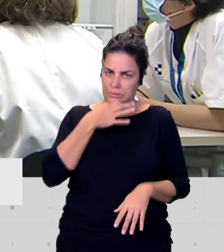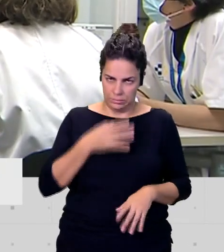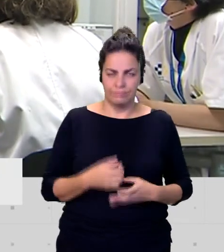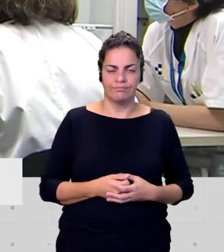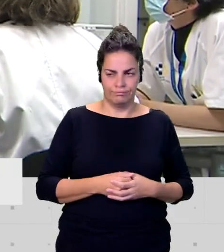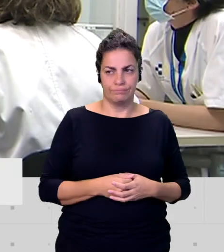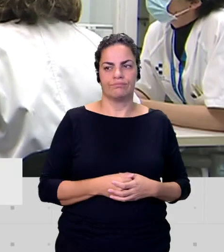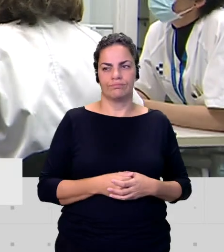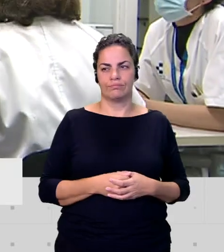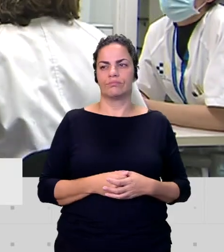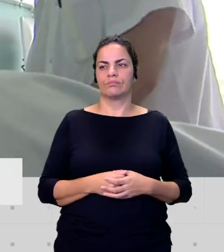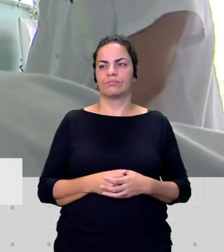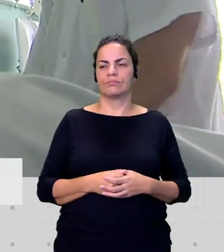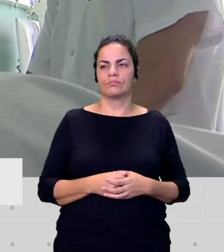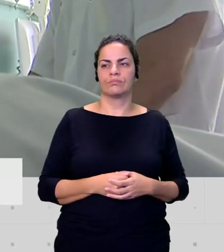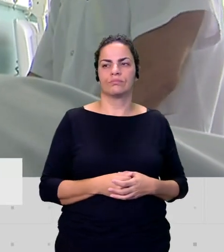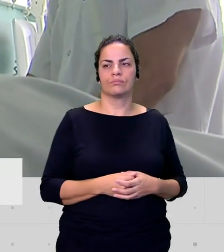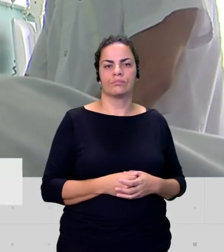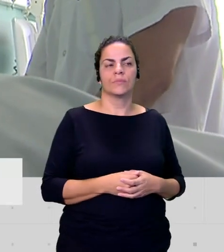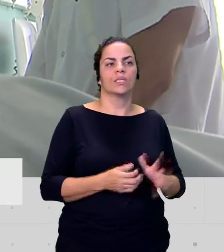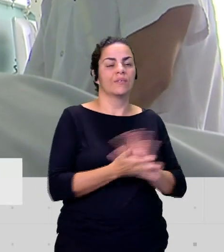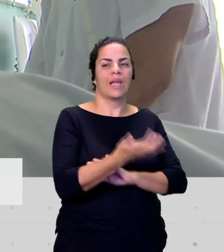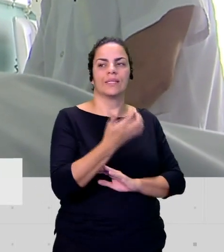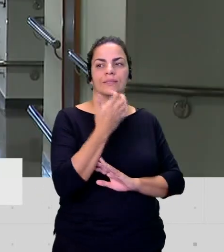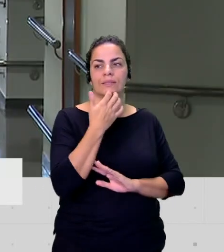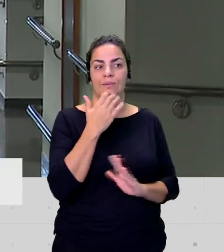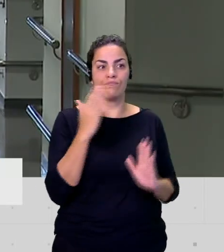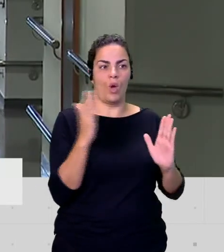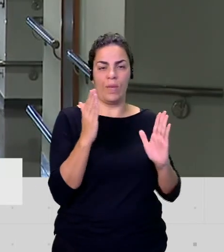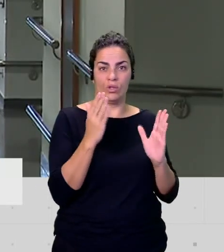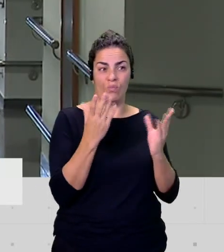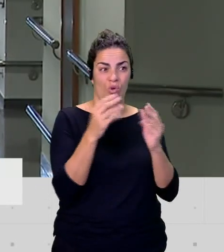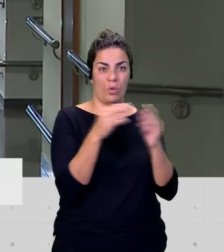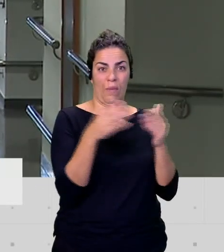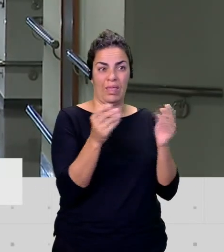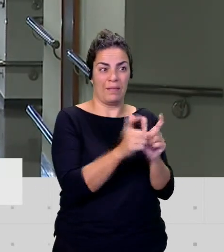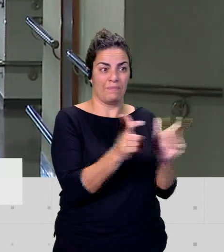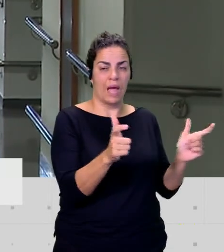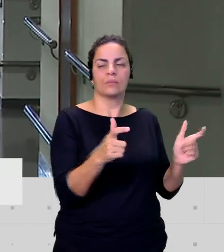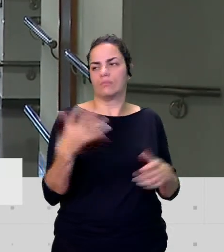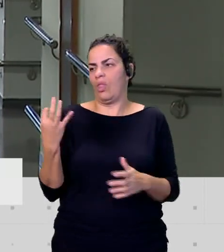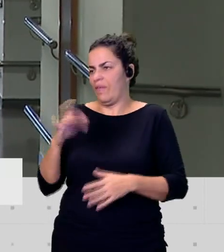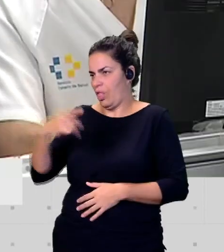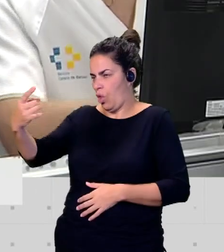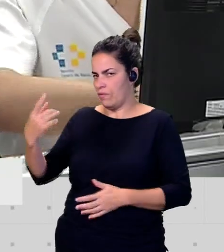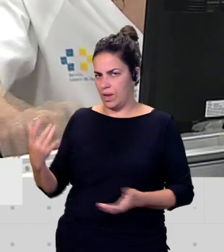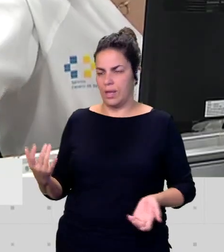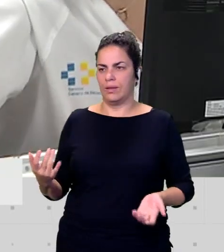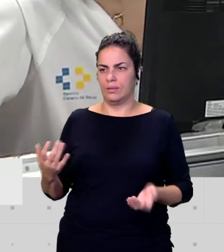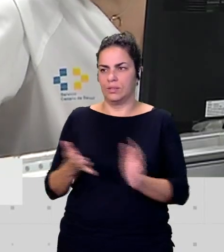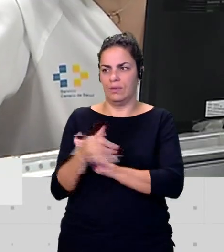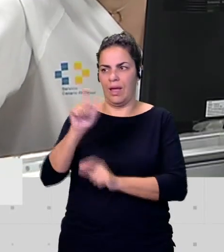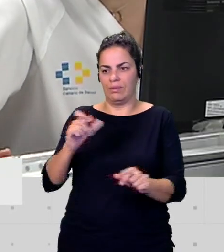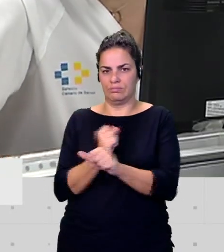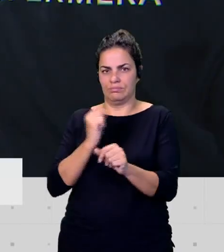que estamos muy justitos. Pero cuando se producen esos picos asistenciales... Debería incrementarse al doble en la asistencia del